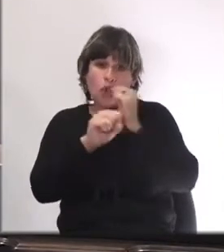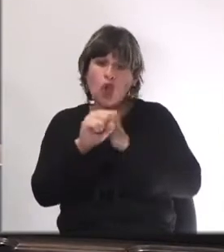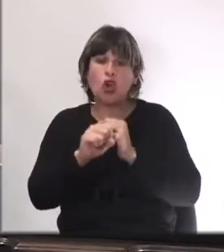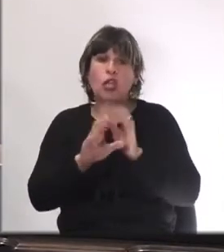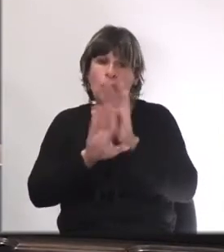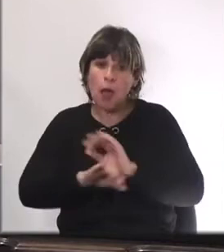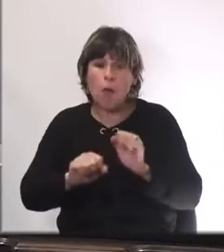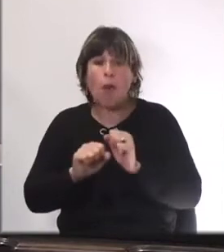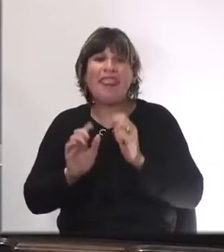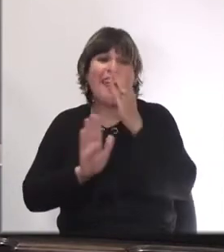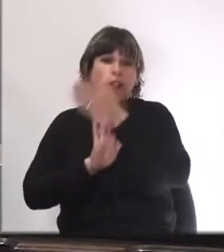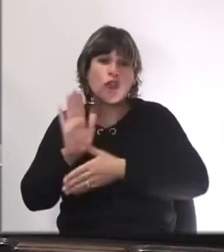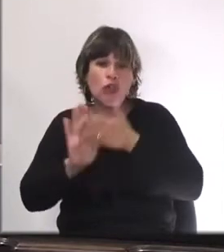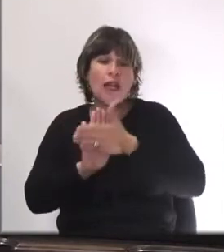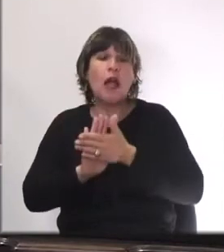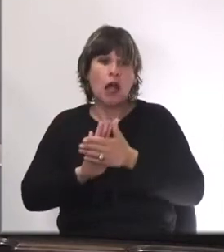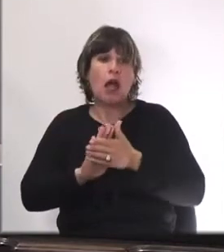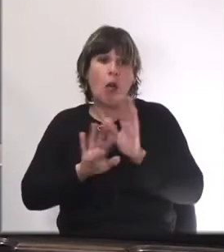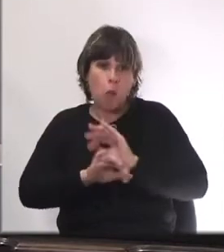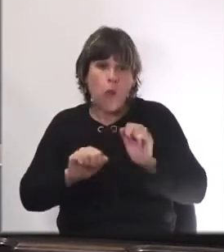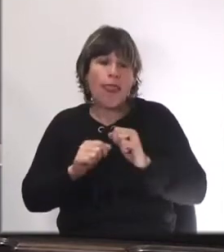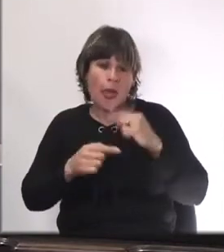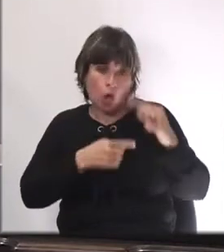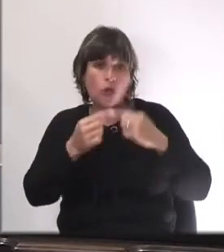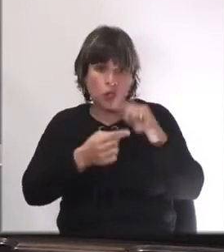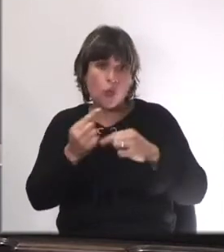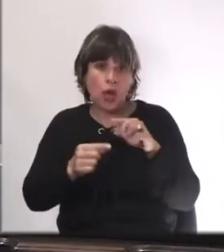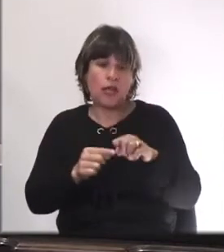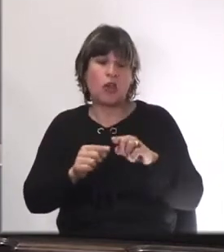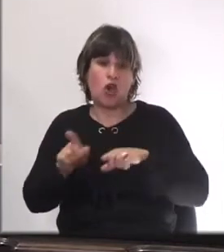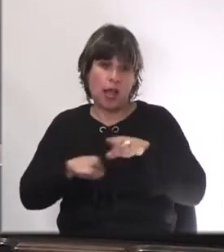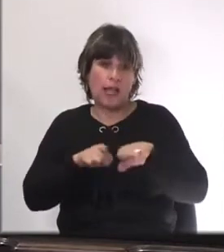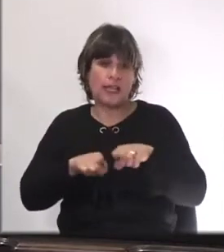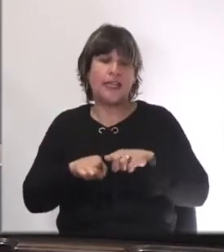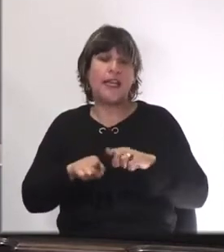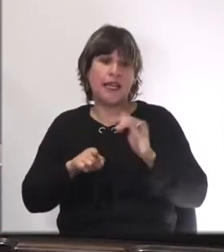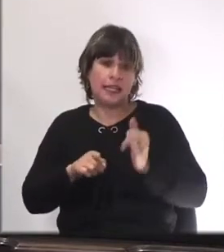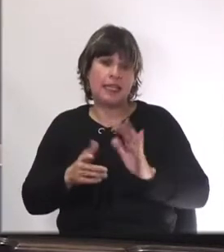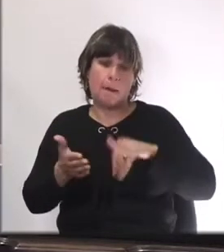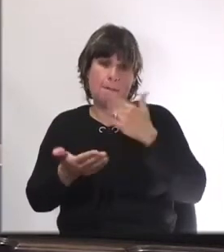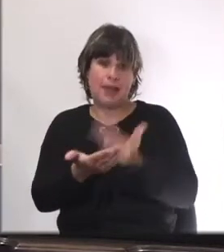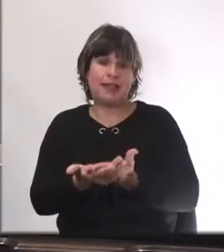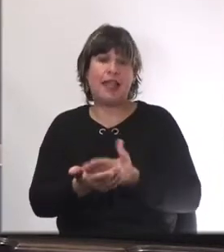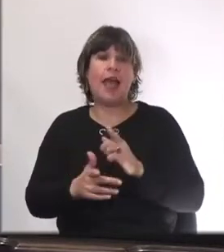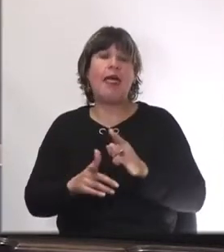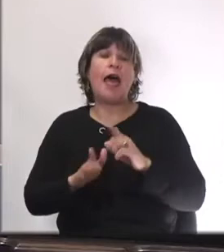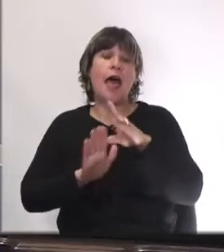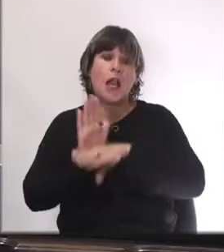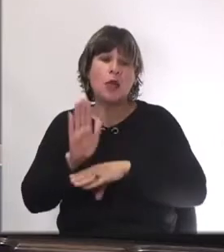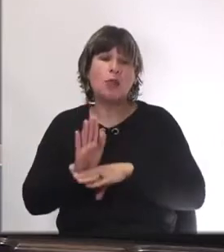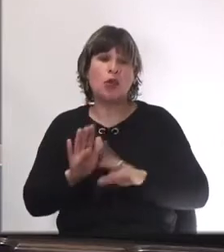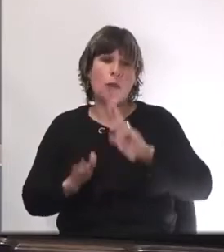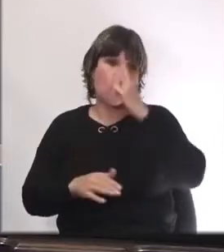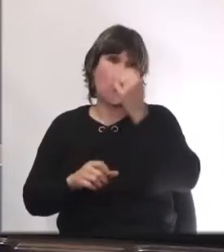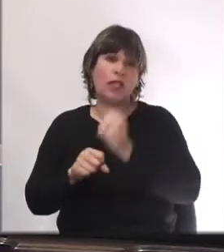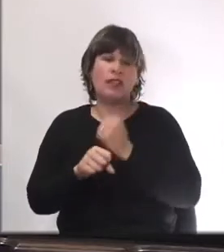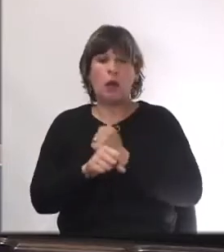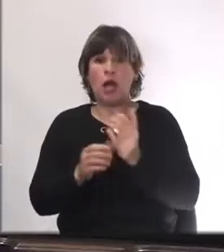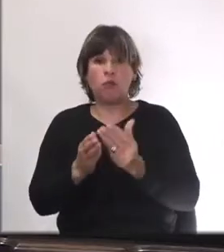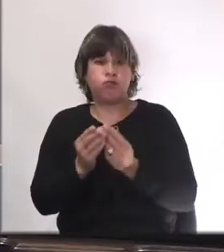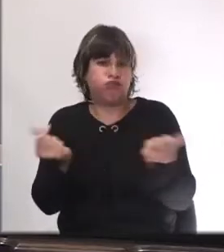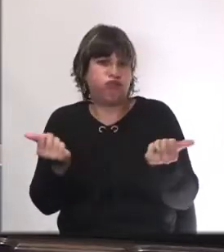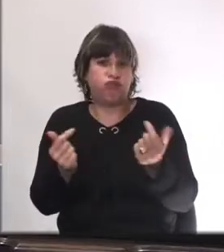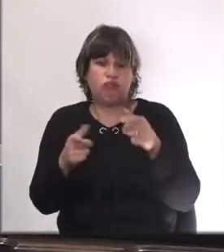en todo el país dar continuidad a las carreras que tiene planteadas. El programa Uruguay Trabaja desaparece en